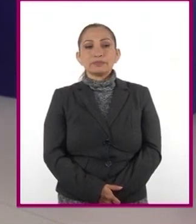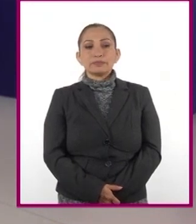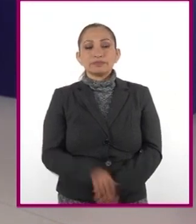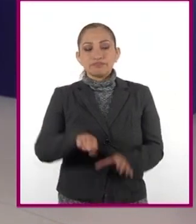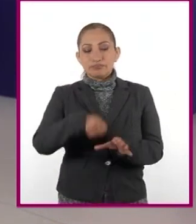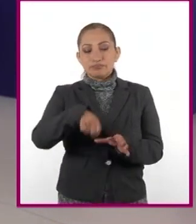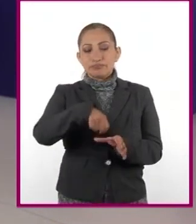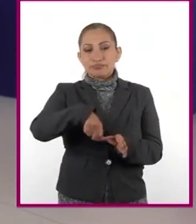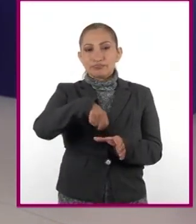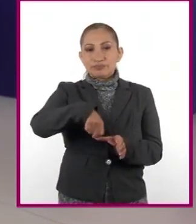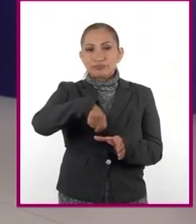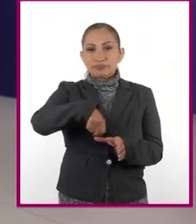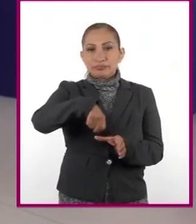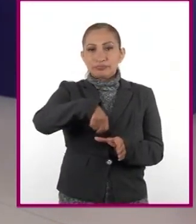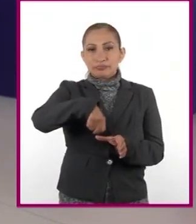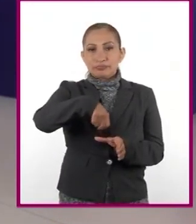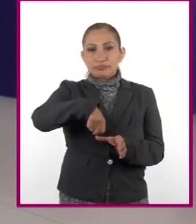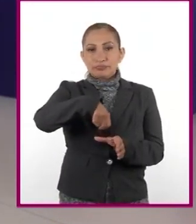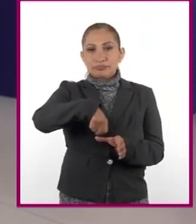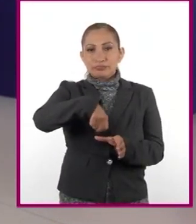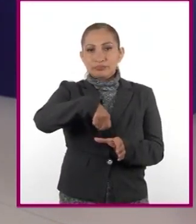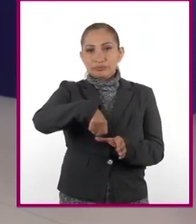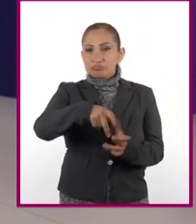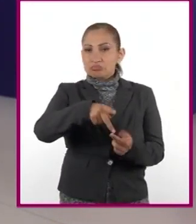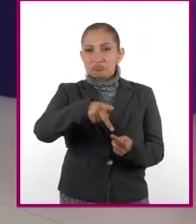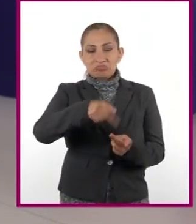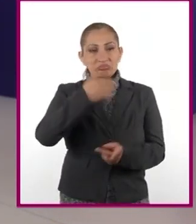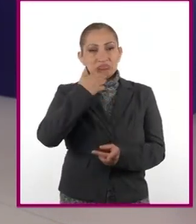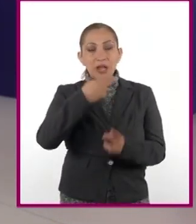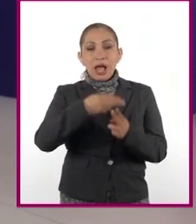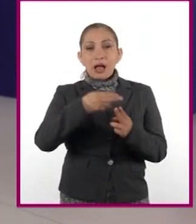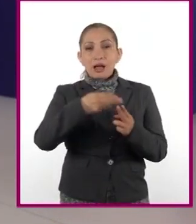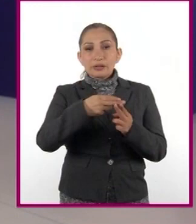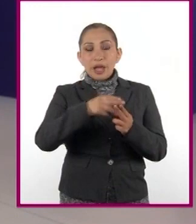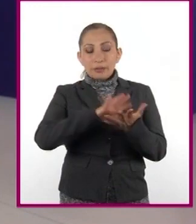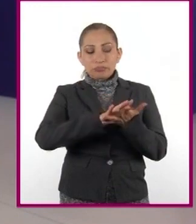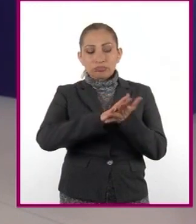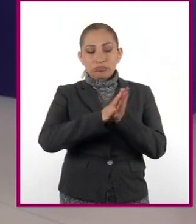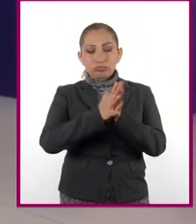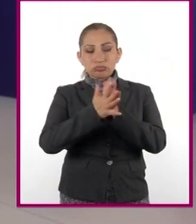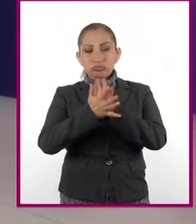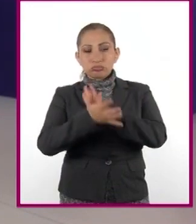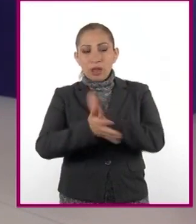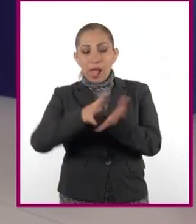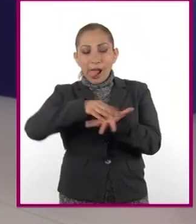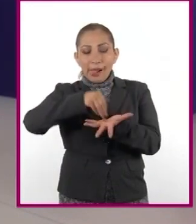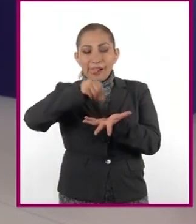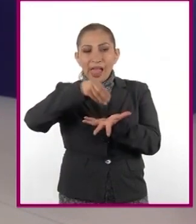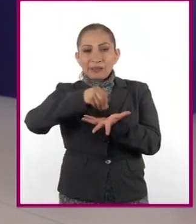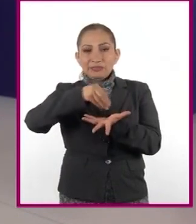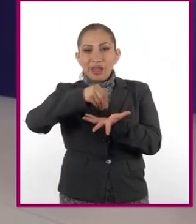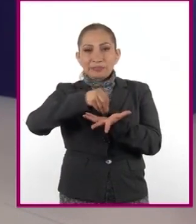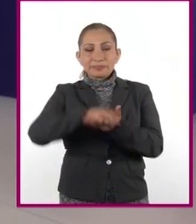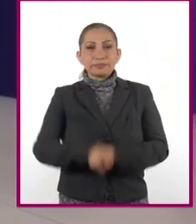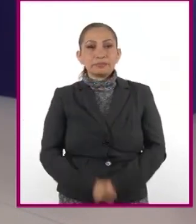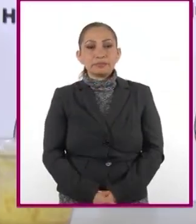Vamos a mezclar, ¿sí?, perfectamente hasta que se forme una pasta. Ujú.